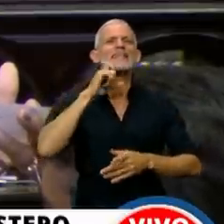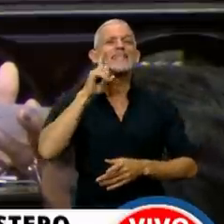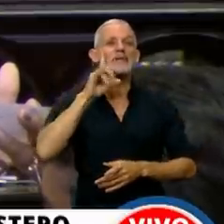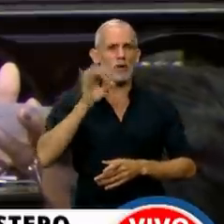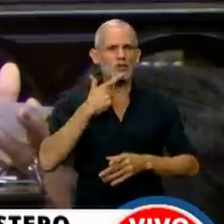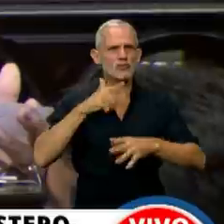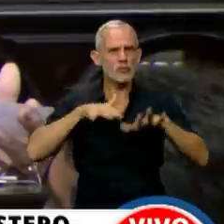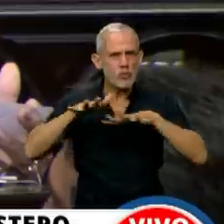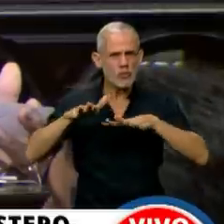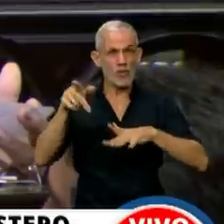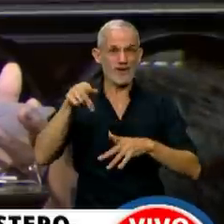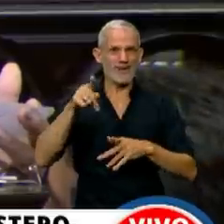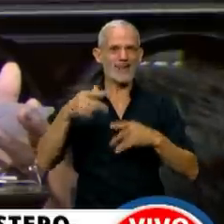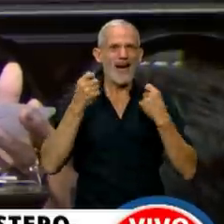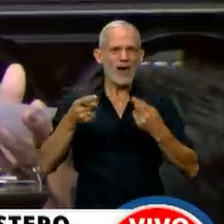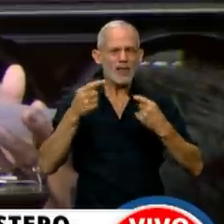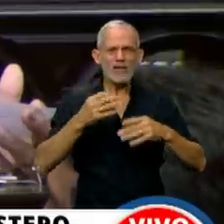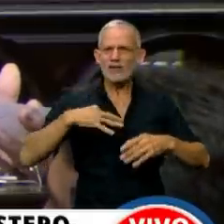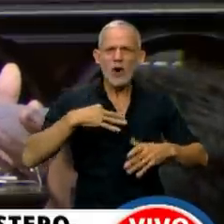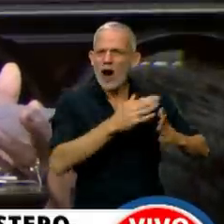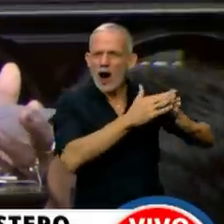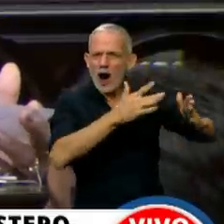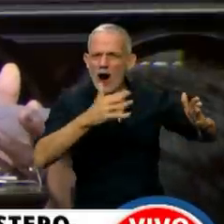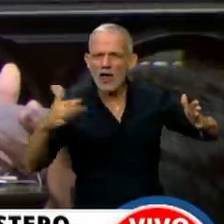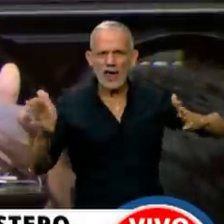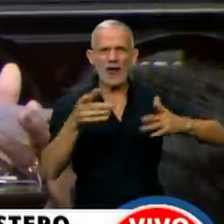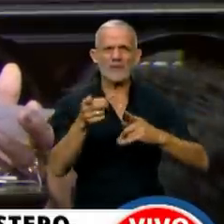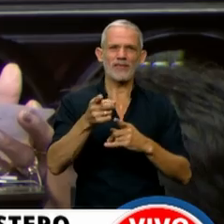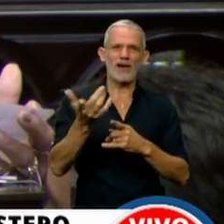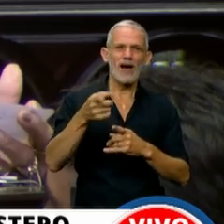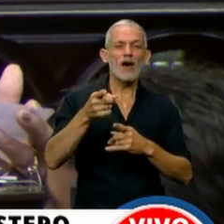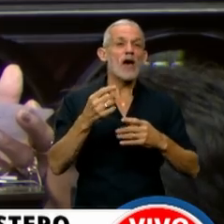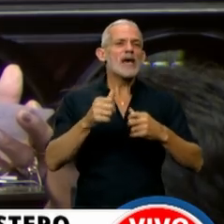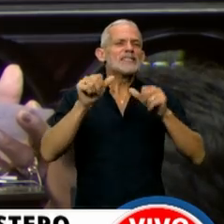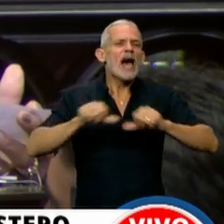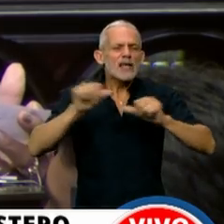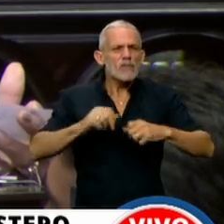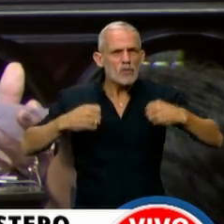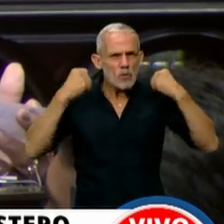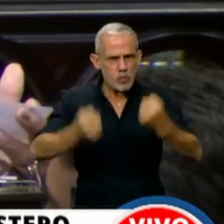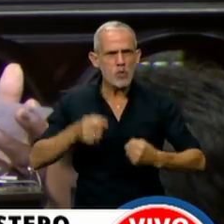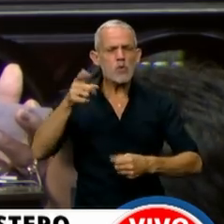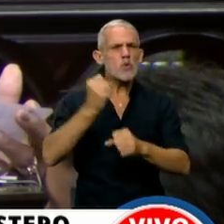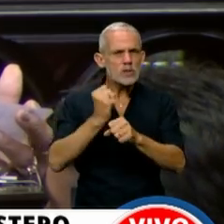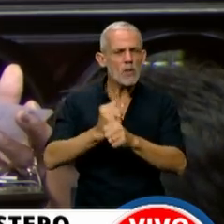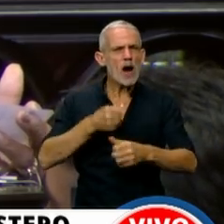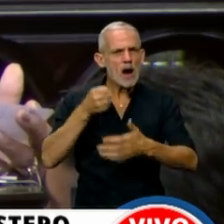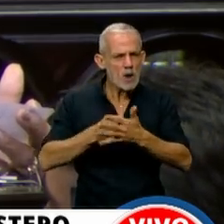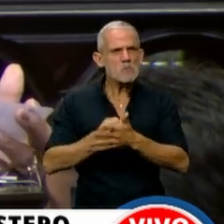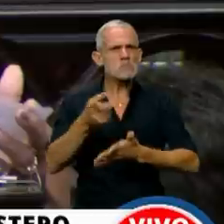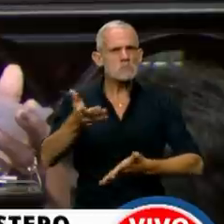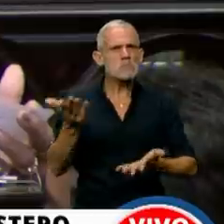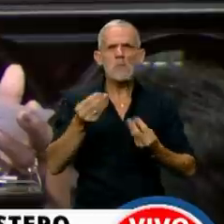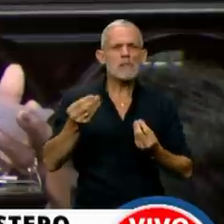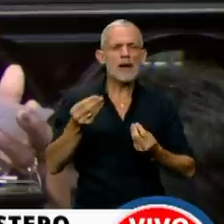de aquellos que han dejado una vida aportando con su sacrificio con su trabajo a